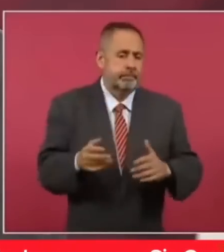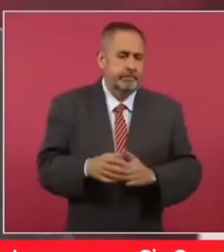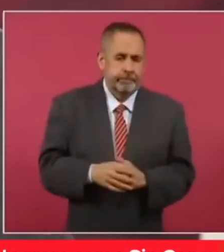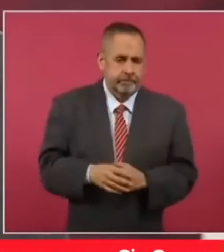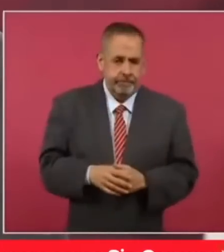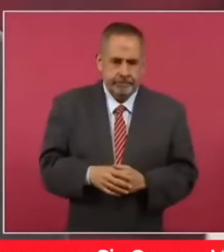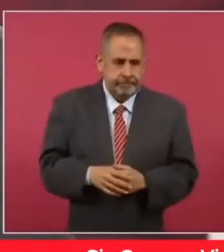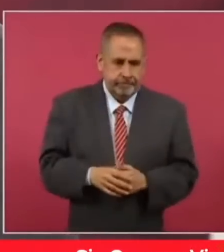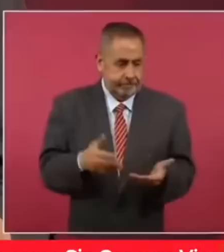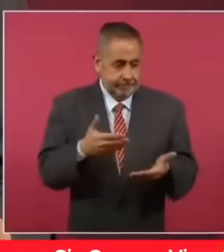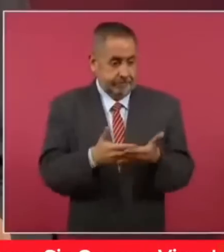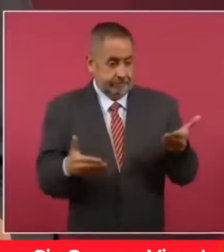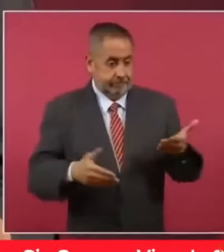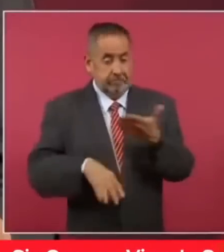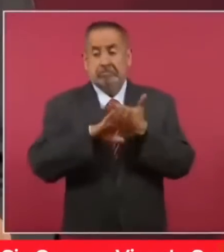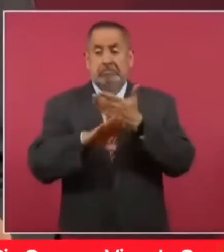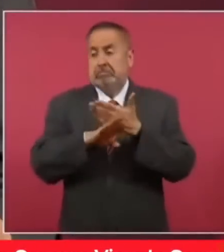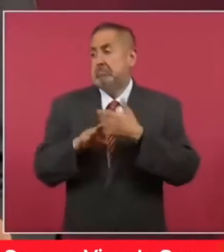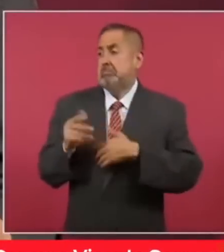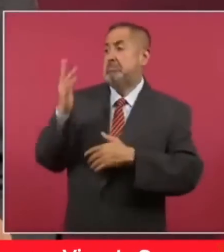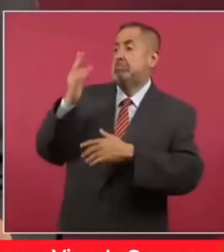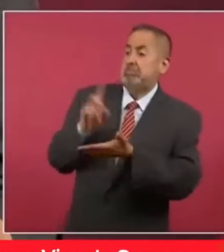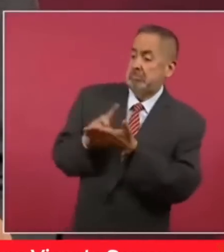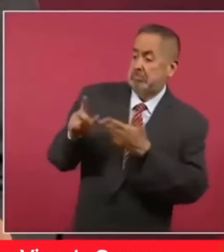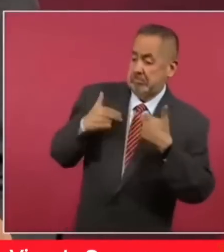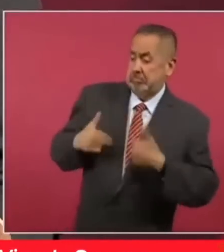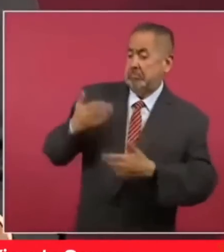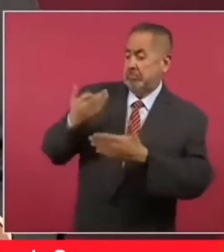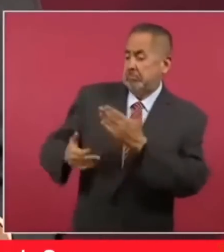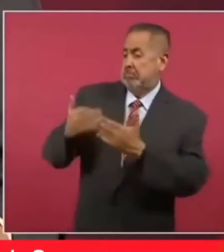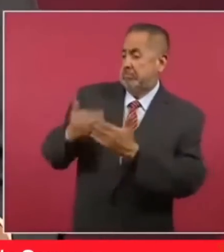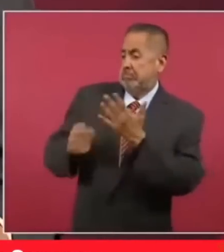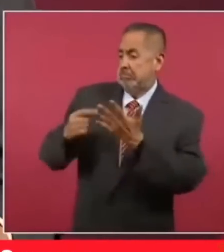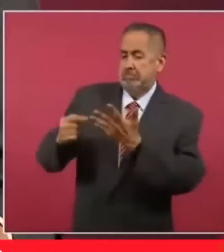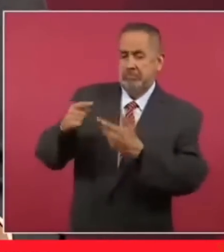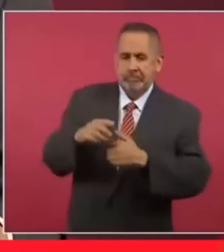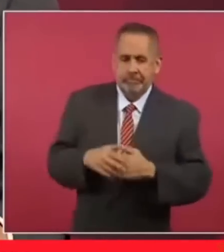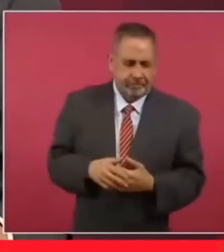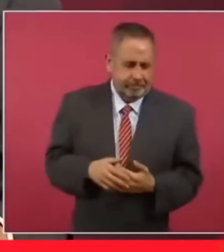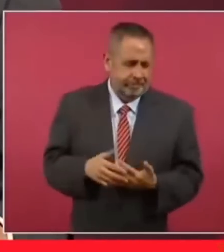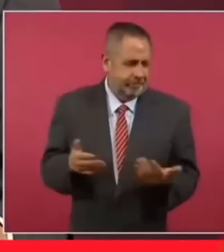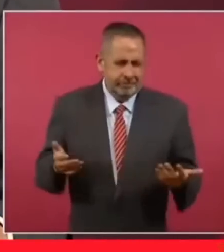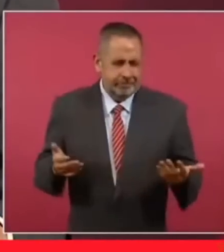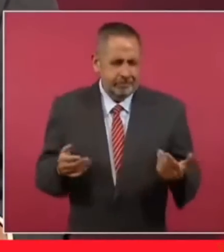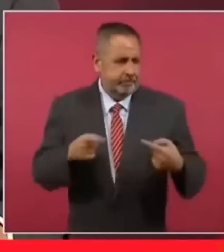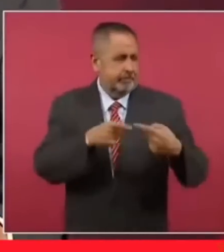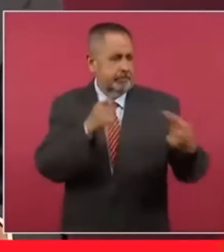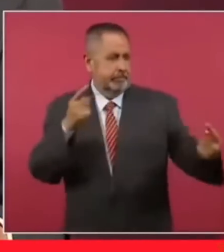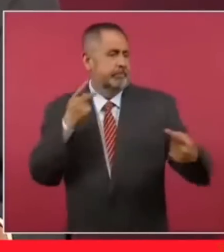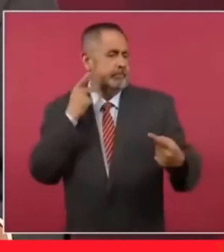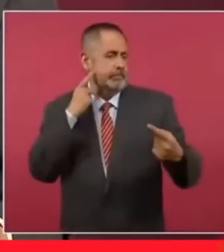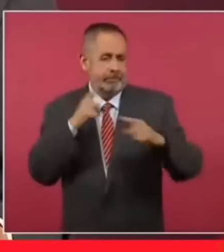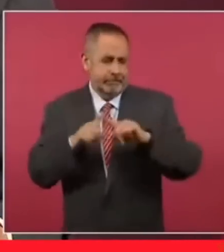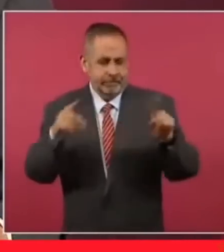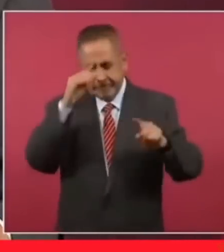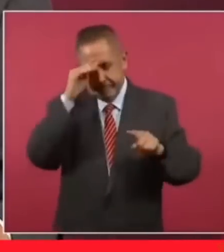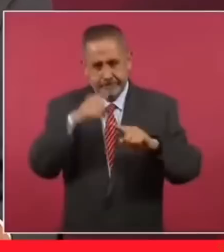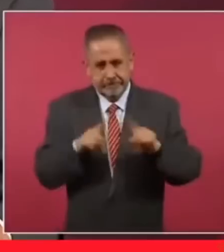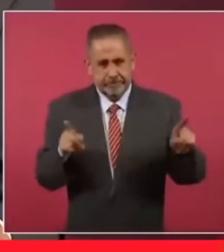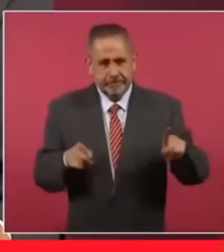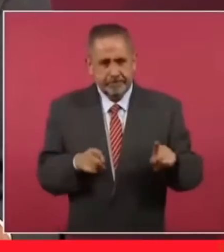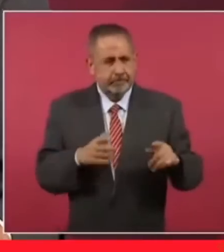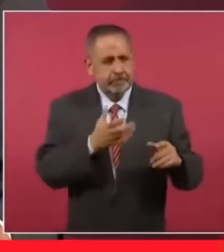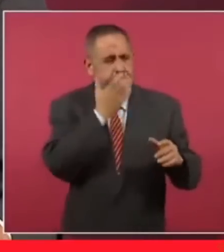Es ahora, ¿sí?, que tenemos diferencias de tipo político con